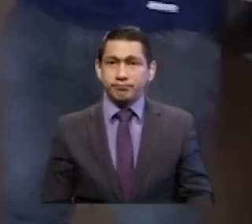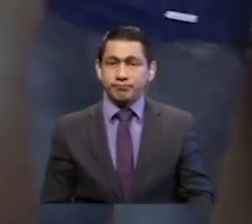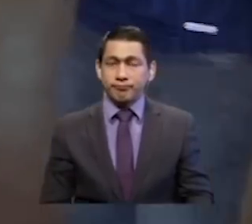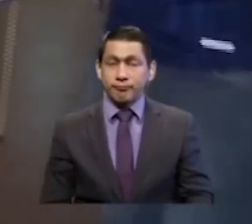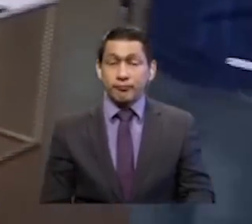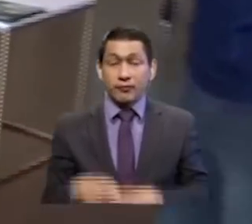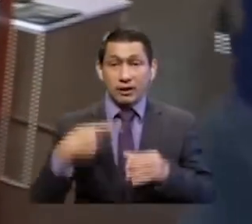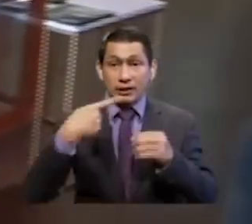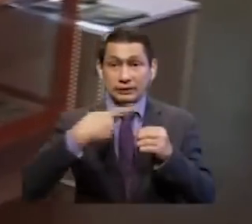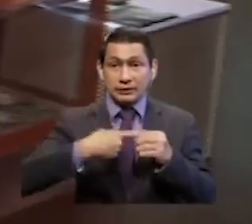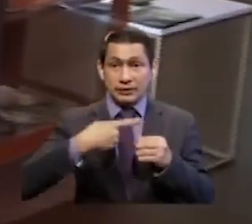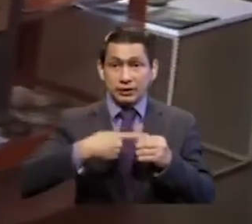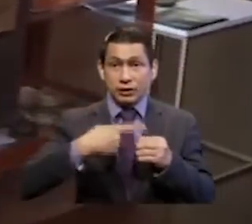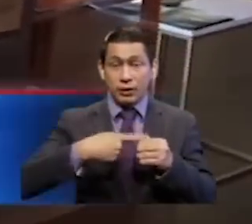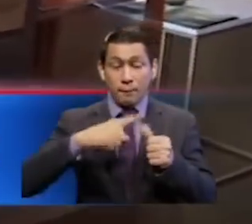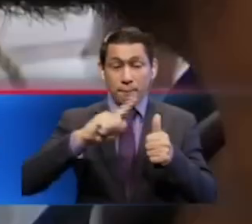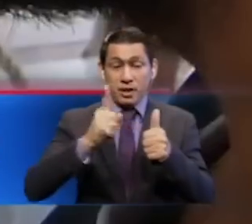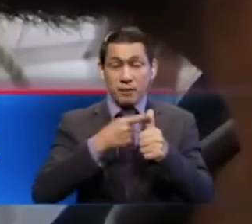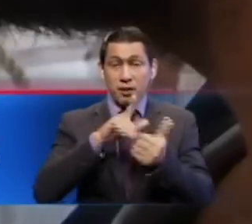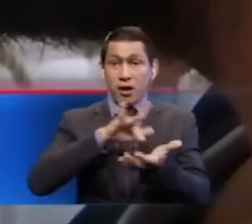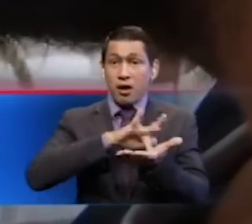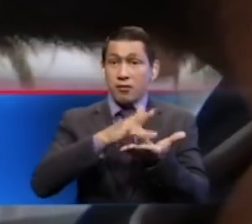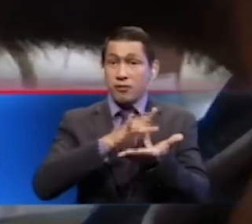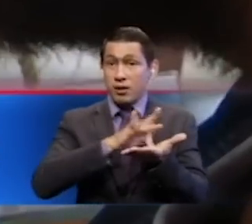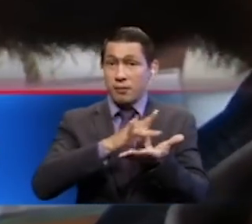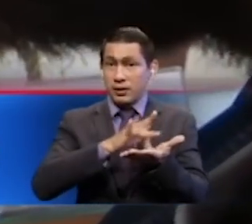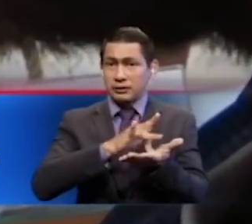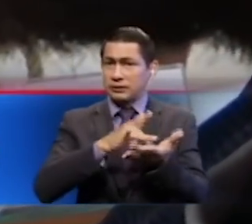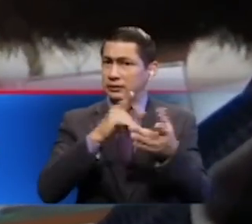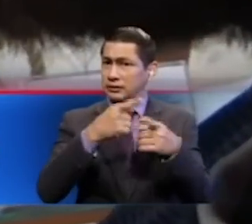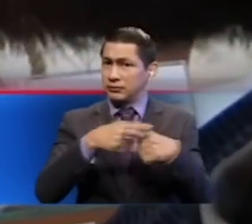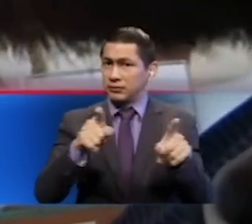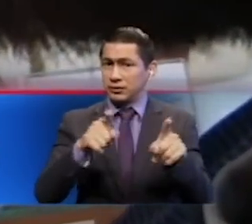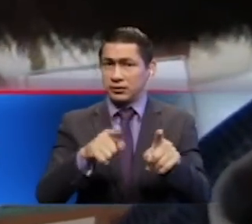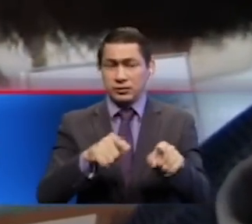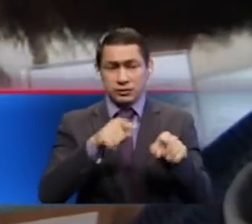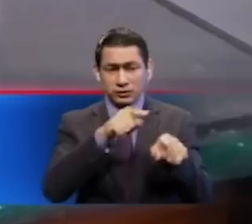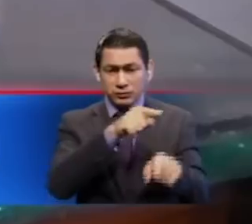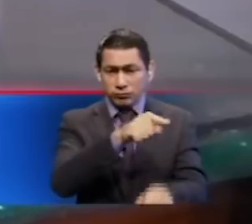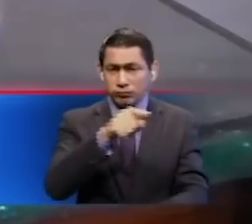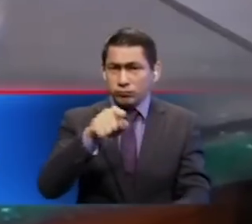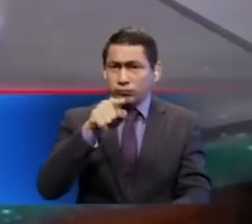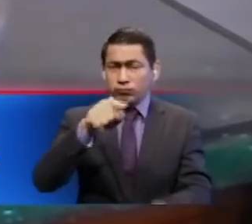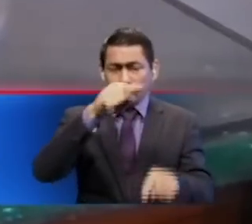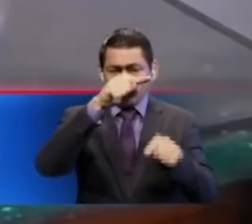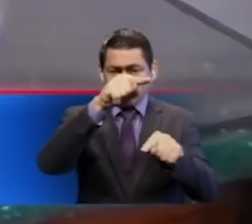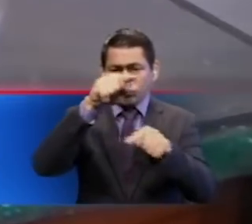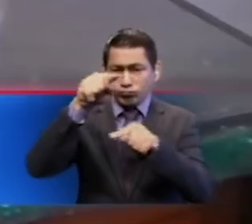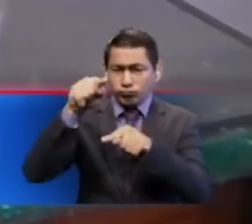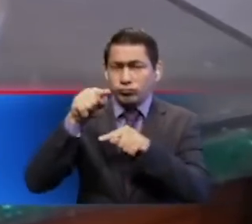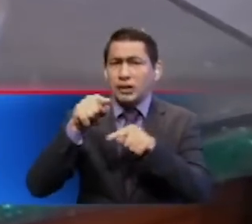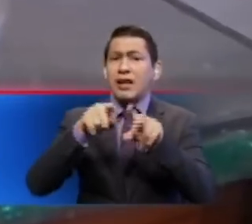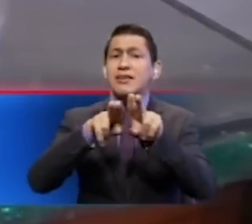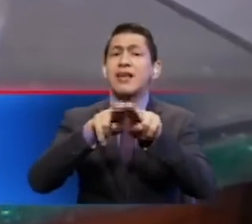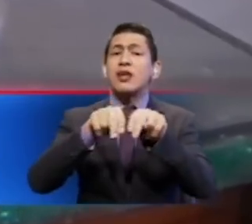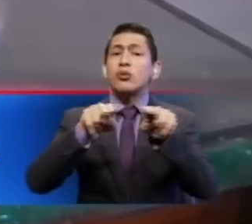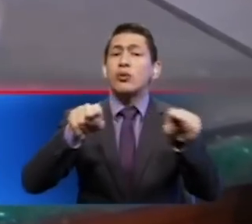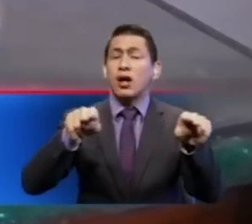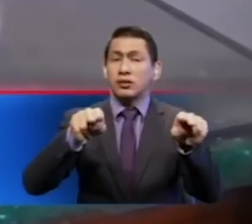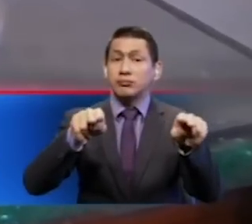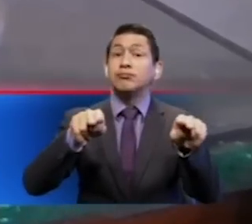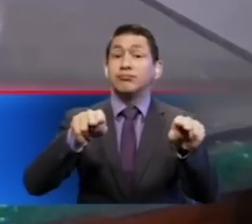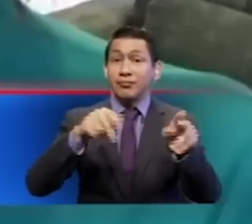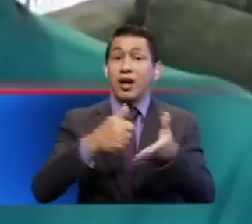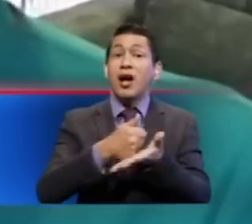En Quito está la primera farmacia canábica del país. Es un lugar novedoso porque también tiene un museo que recoge la historia y desmitifica el uso de la